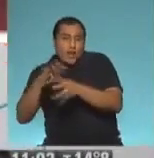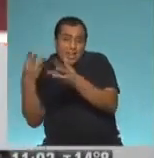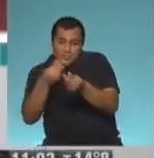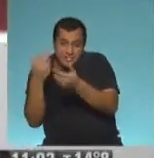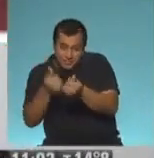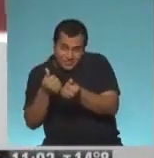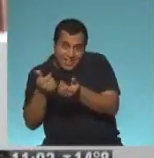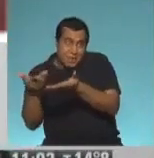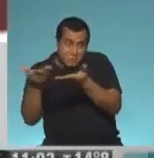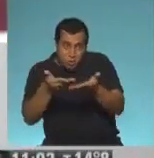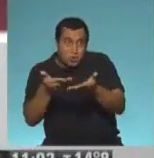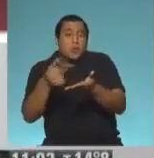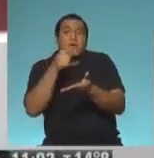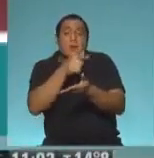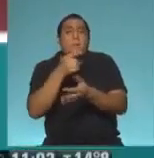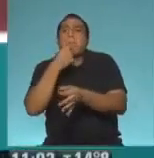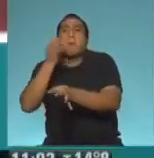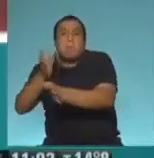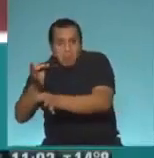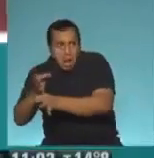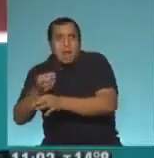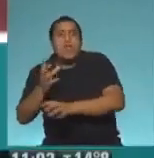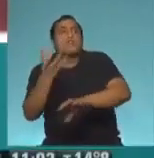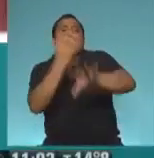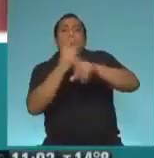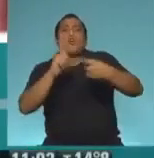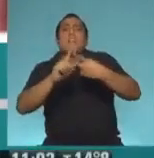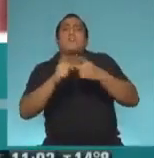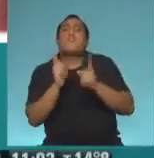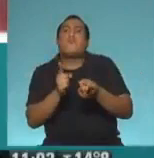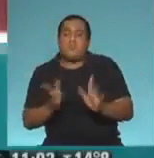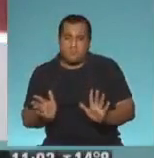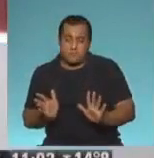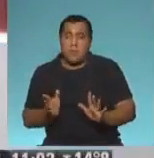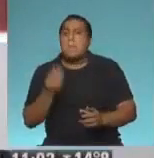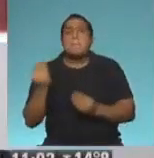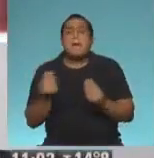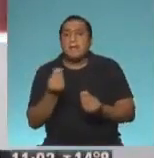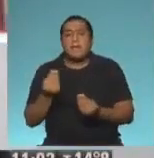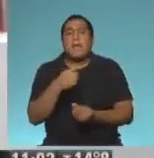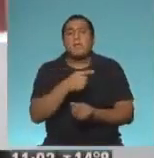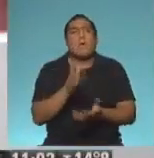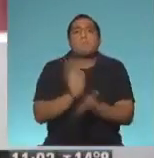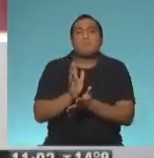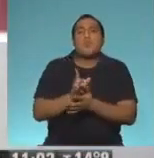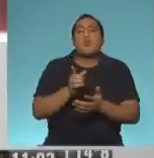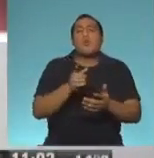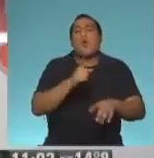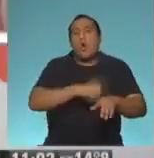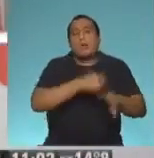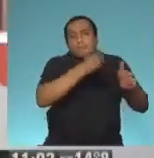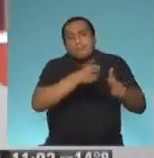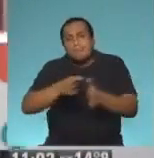les brindaba apoyo, como los colegios han hecho en este tiempo, sobre todo para que puedan mantener las rutinas. Las rutinas